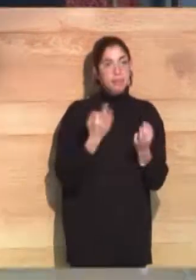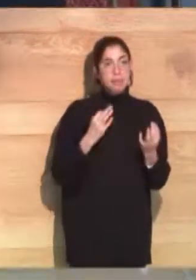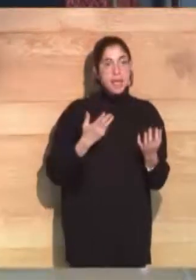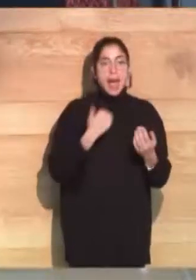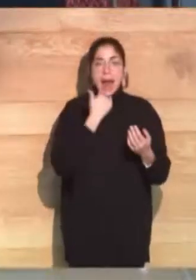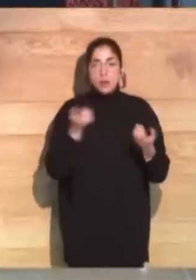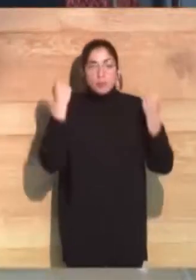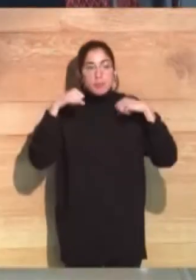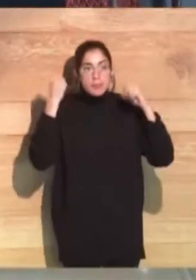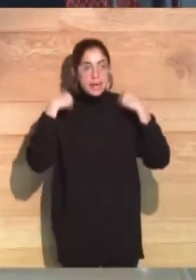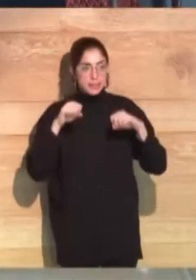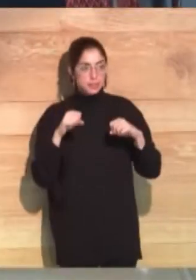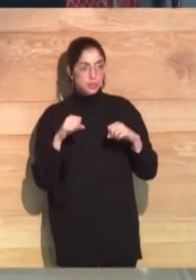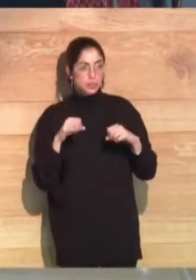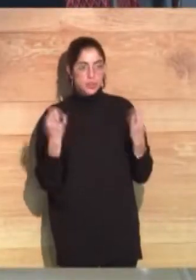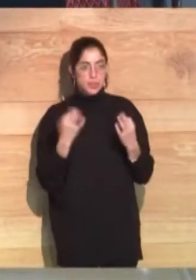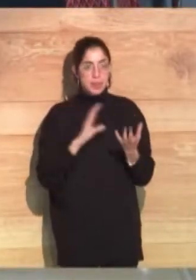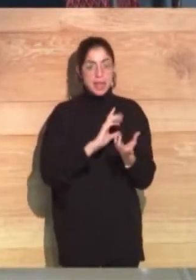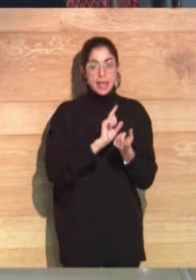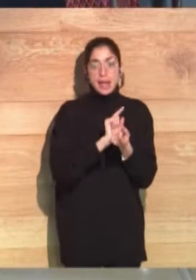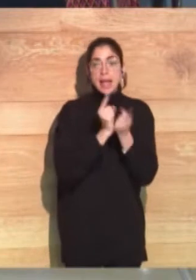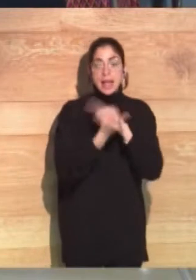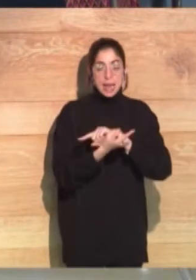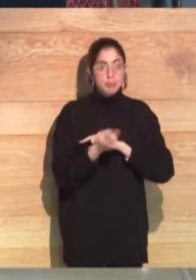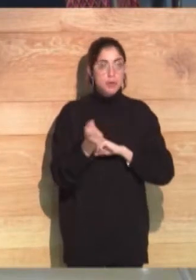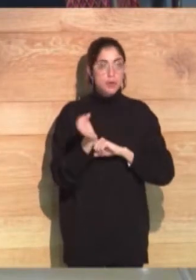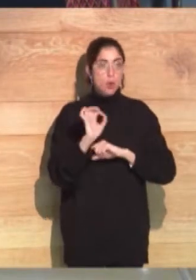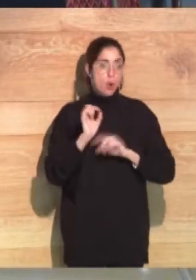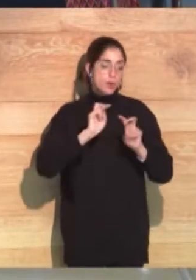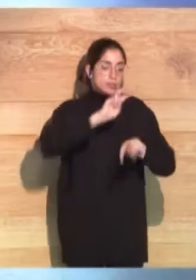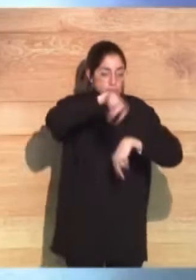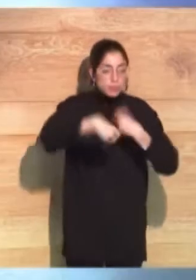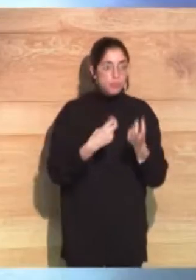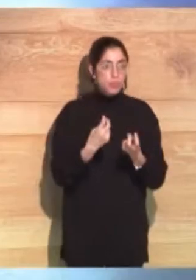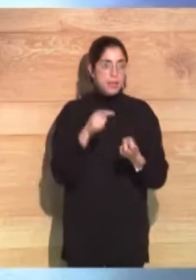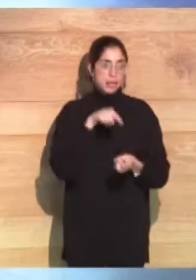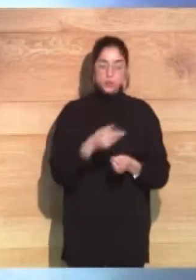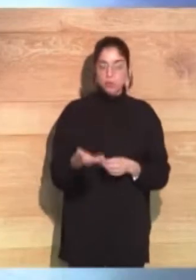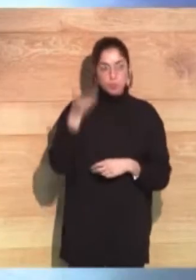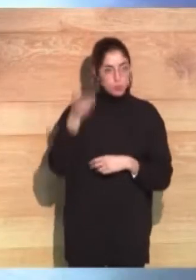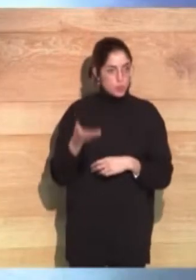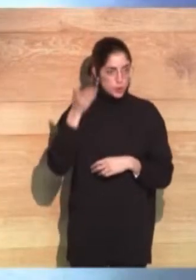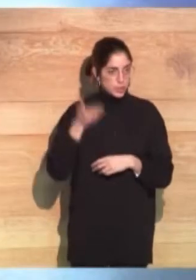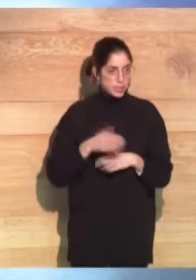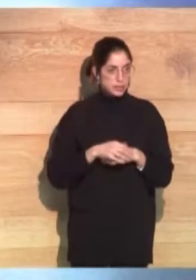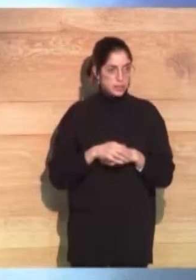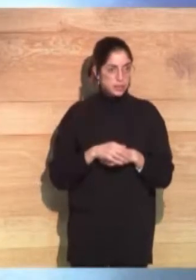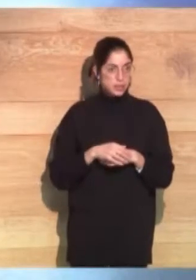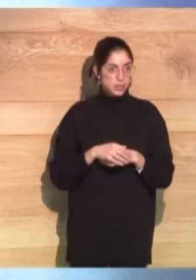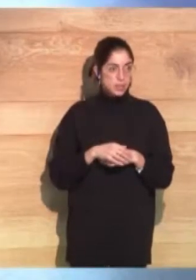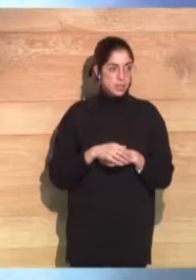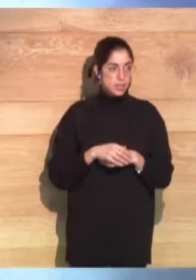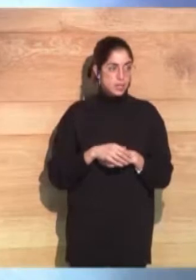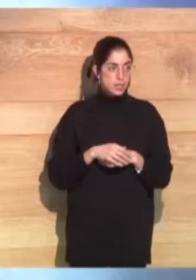Tenemos que poder hacer cambio y reforma. Y esto es fundamental para